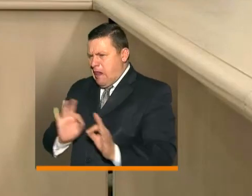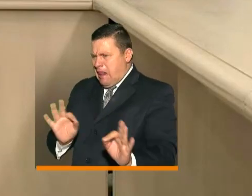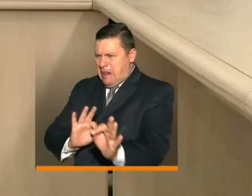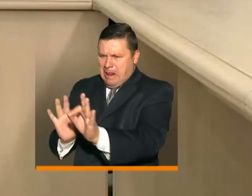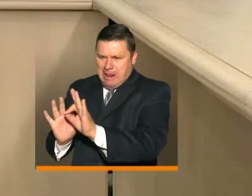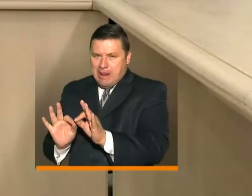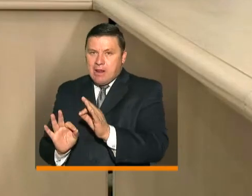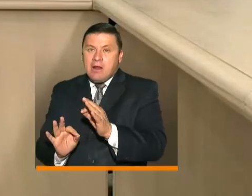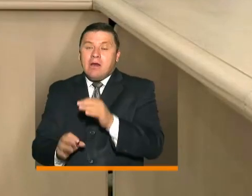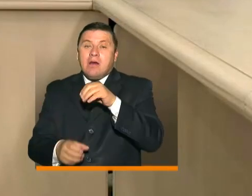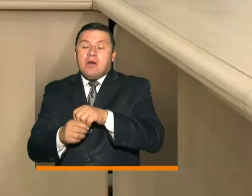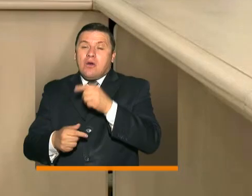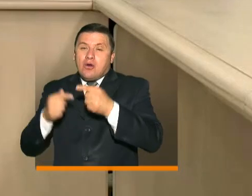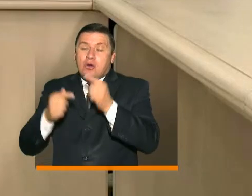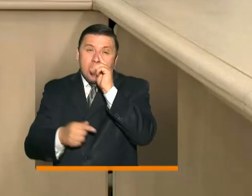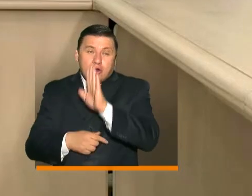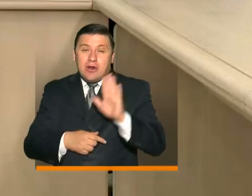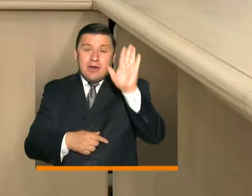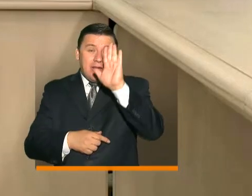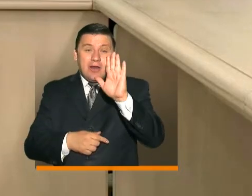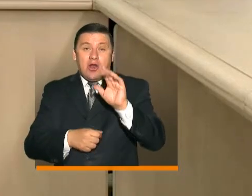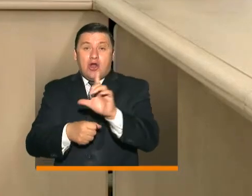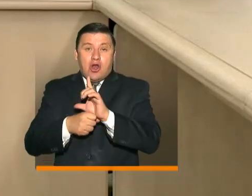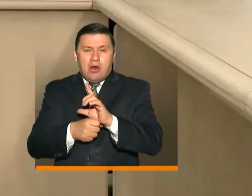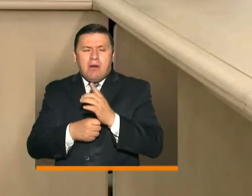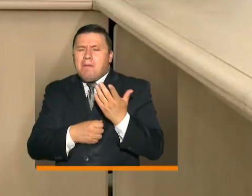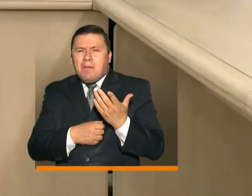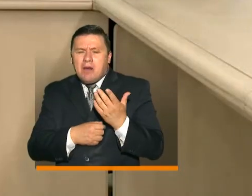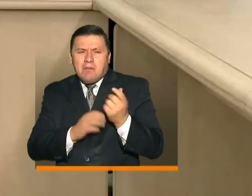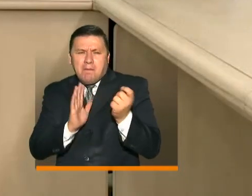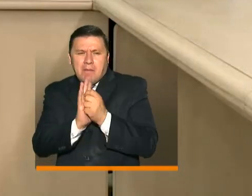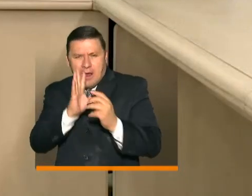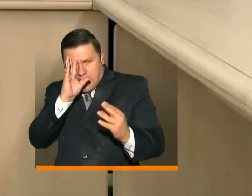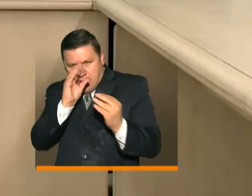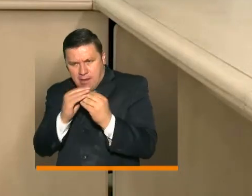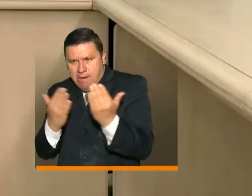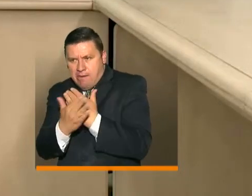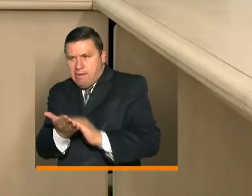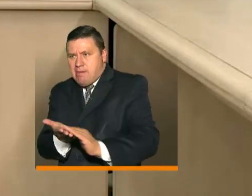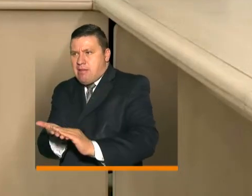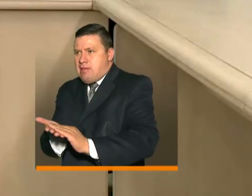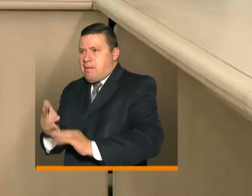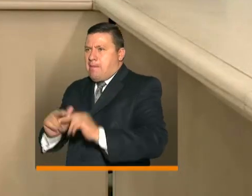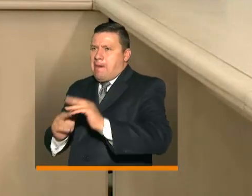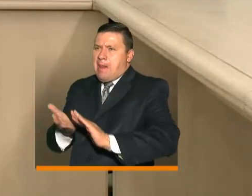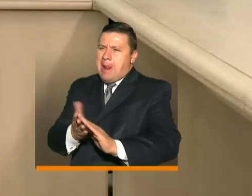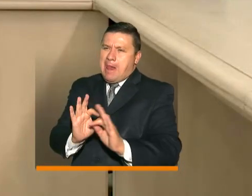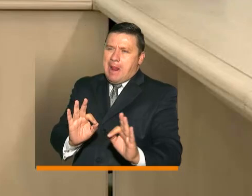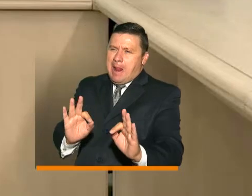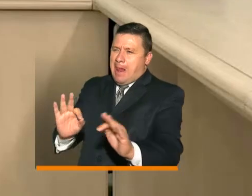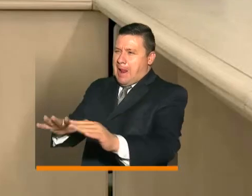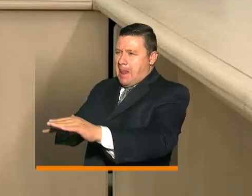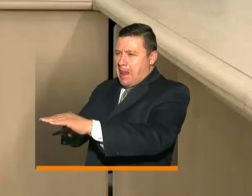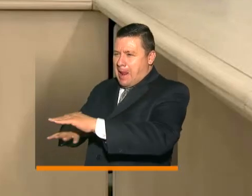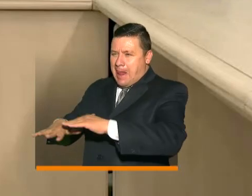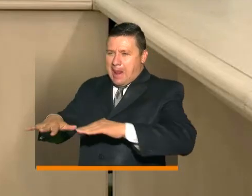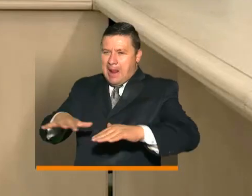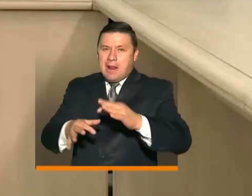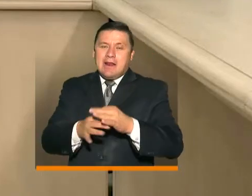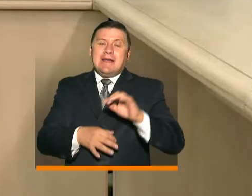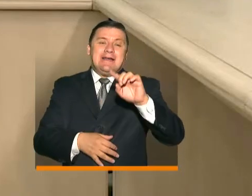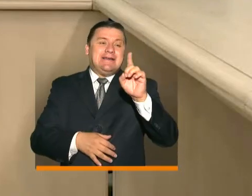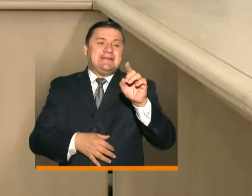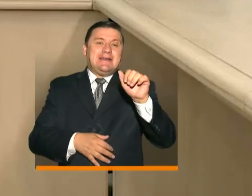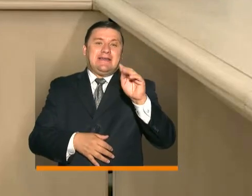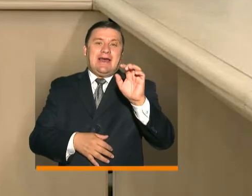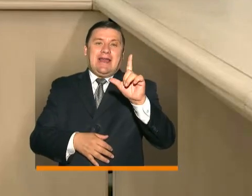el concurso nacional, departamental y local para hacer toda la renovación y la potencialización de la Galería Santa Elena.